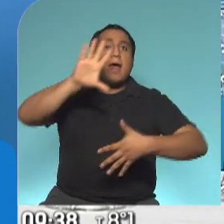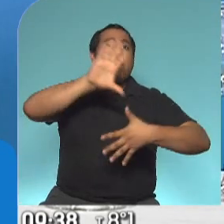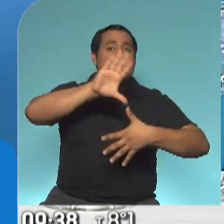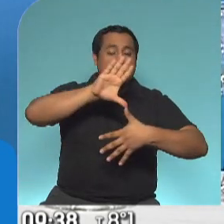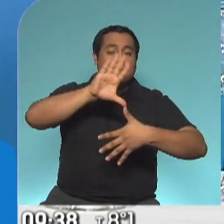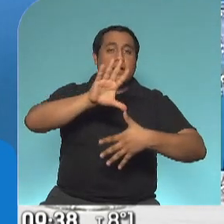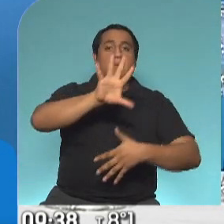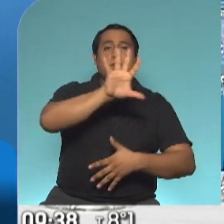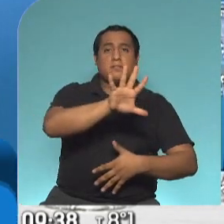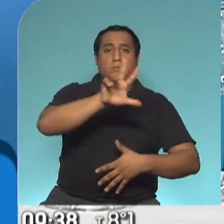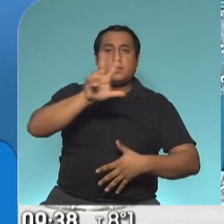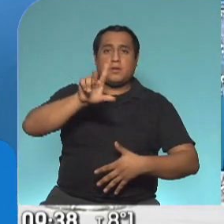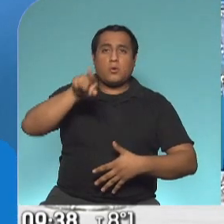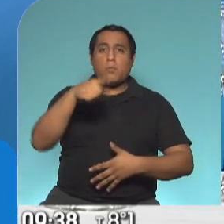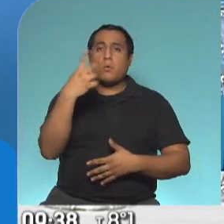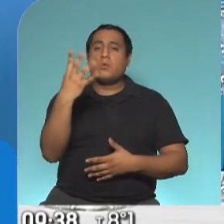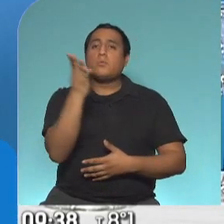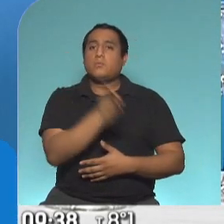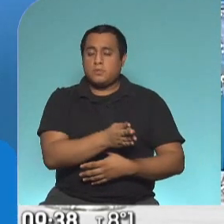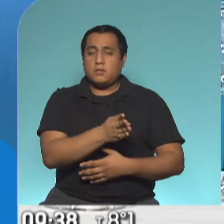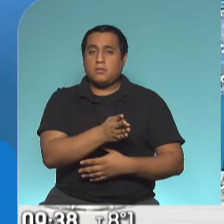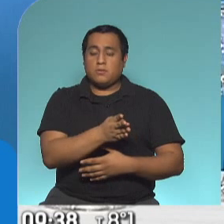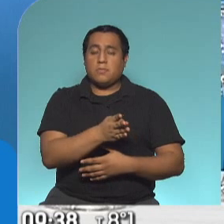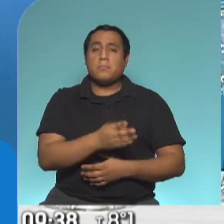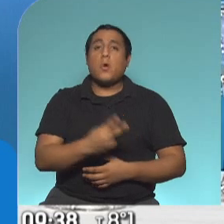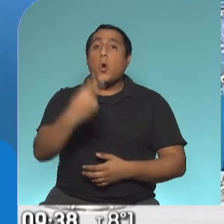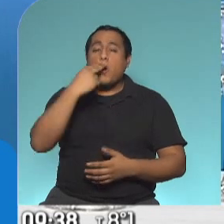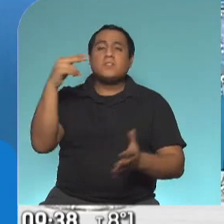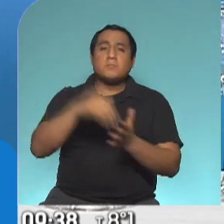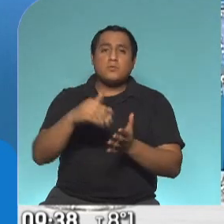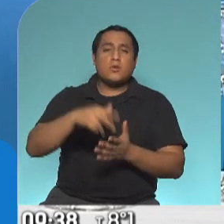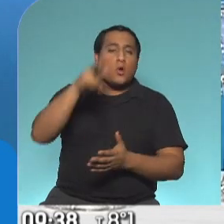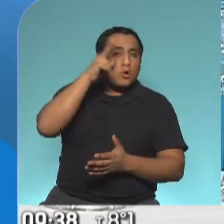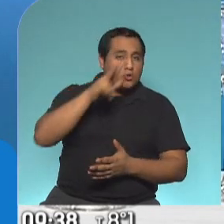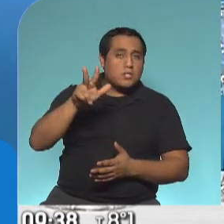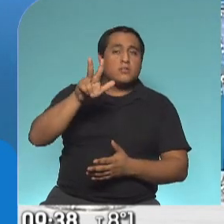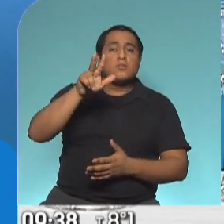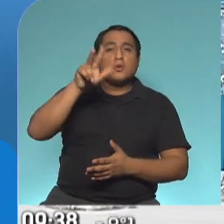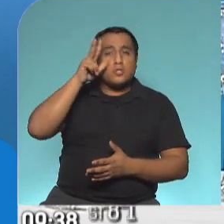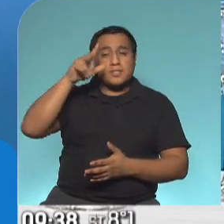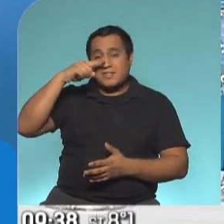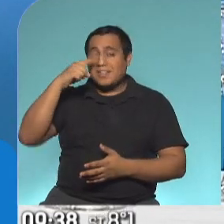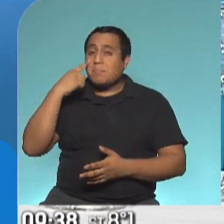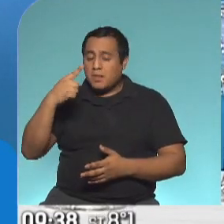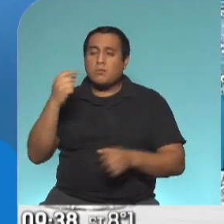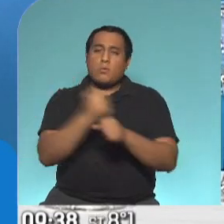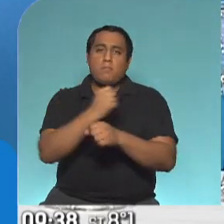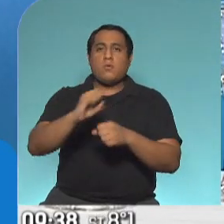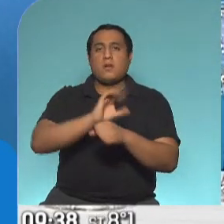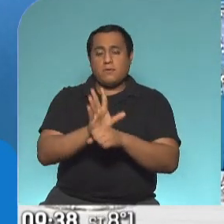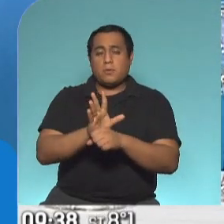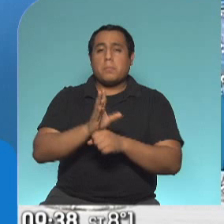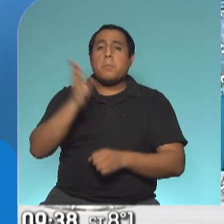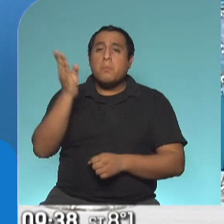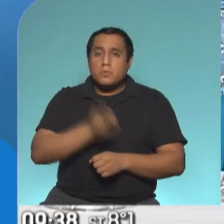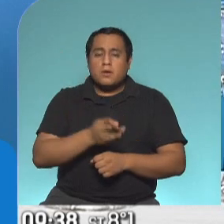representando el 53,4 por ciento con 11 millones 887 mil casos el porcentaje